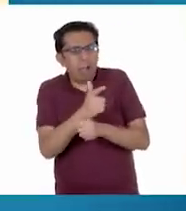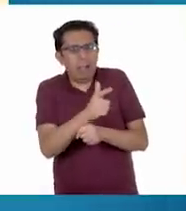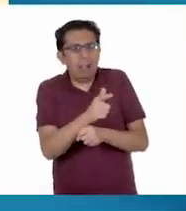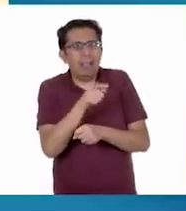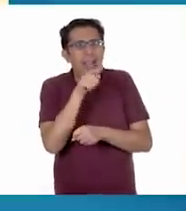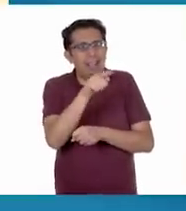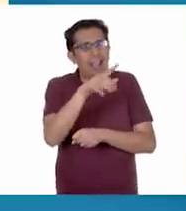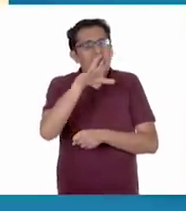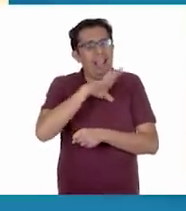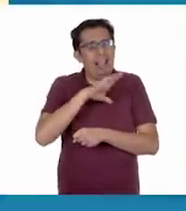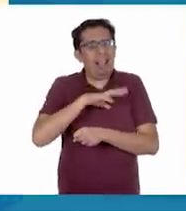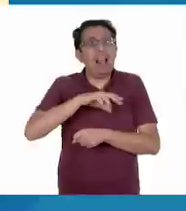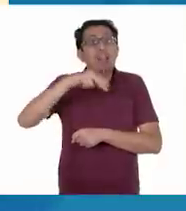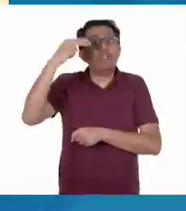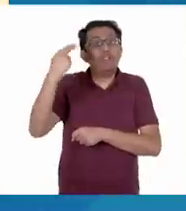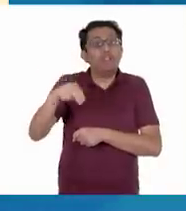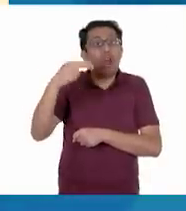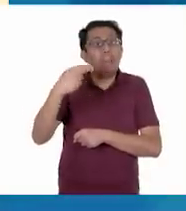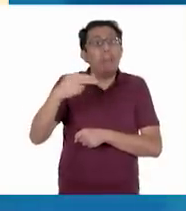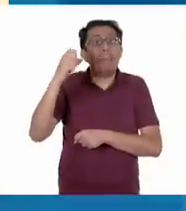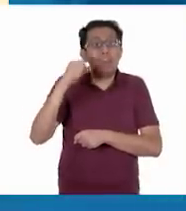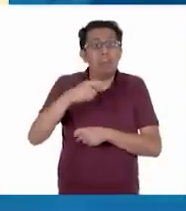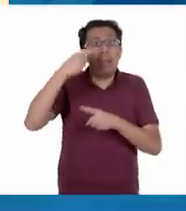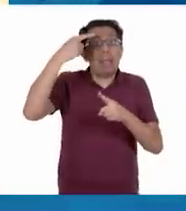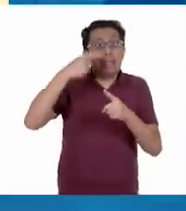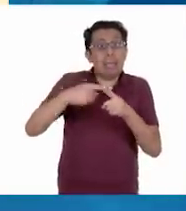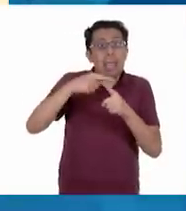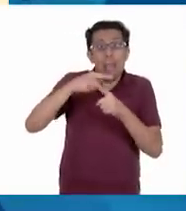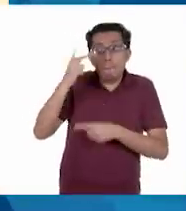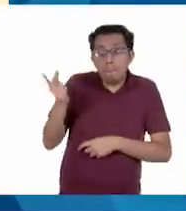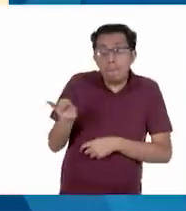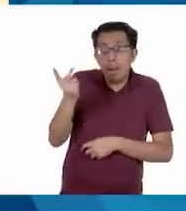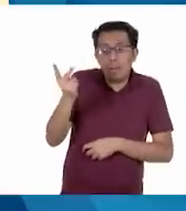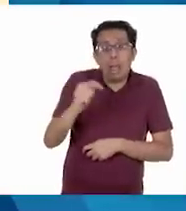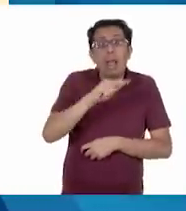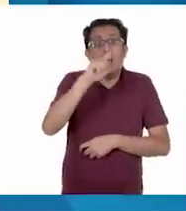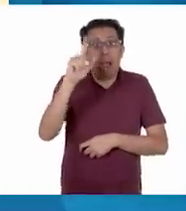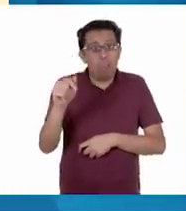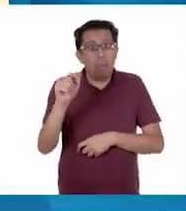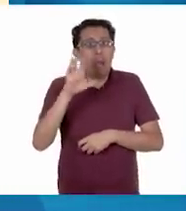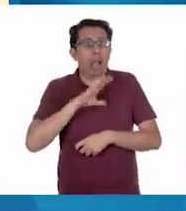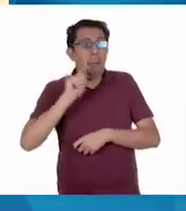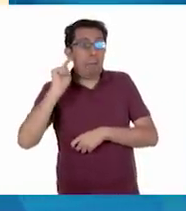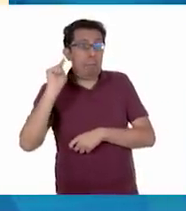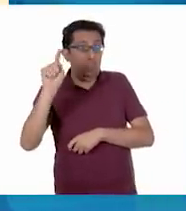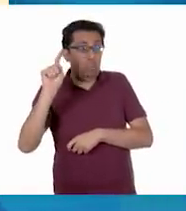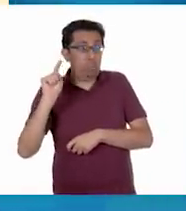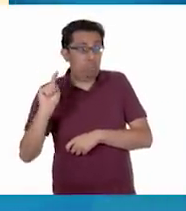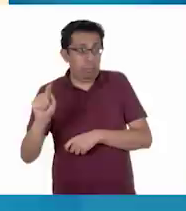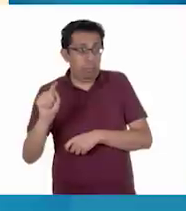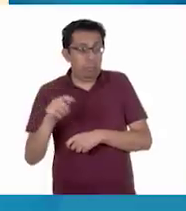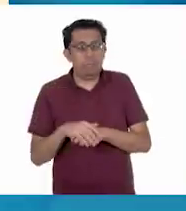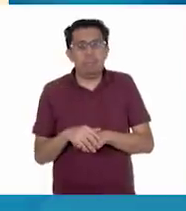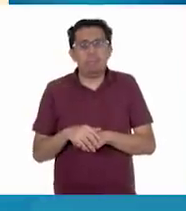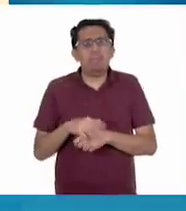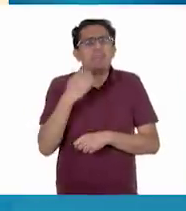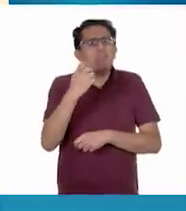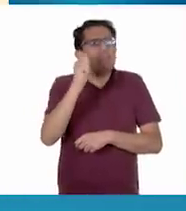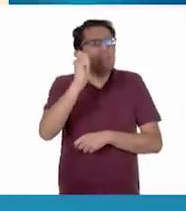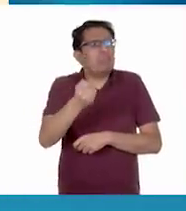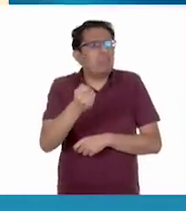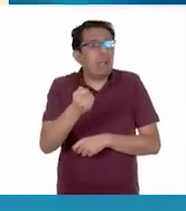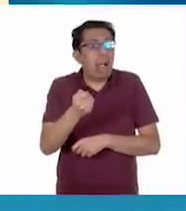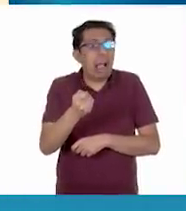entrevista tenemos el nombre de quien realiza la entrevista y después hay 2 puntos. Eso quiere decir que la entrevistadora, en